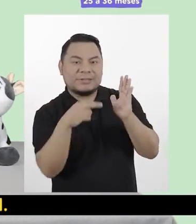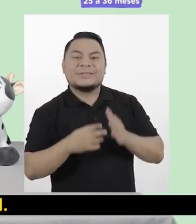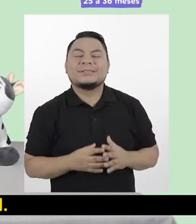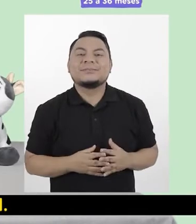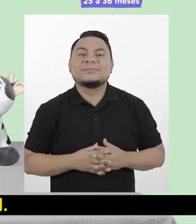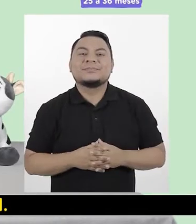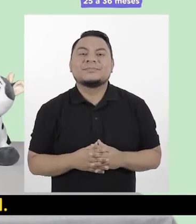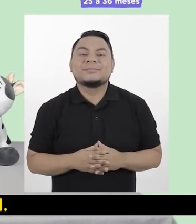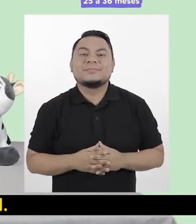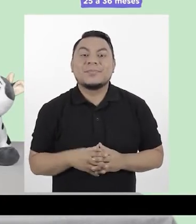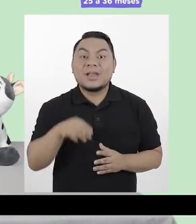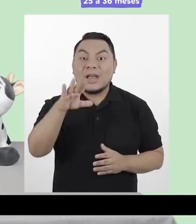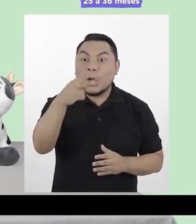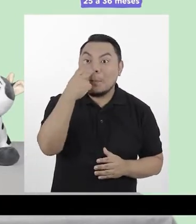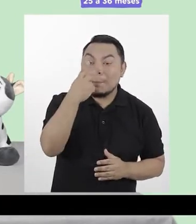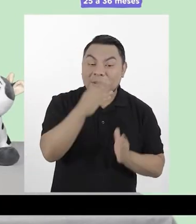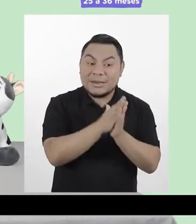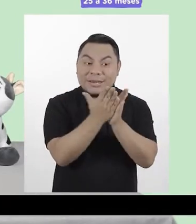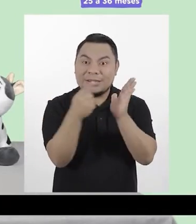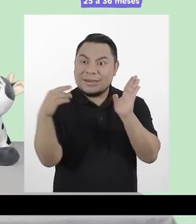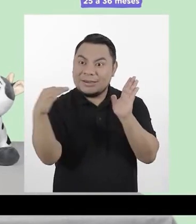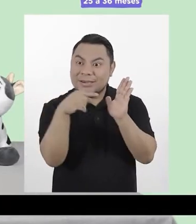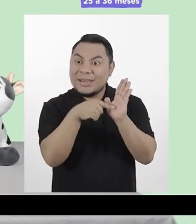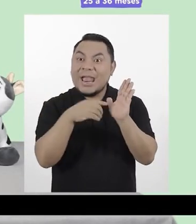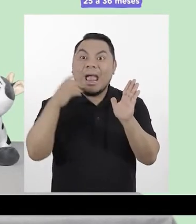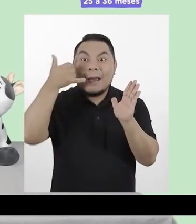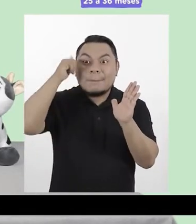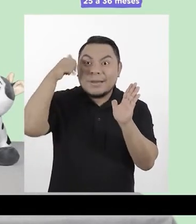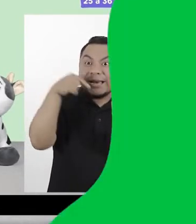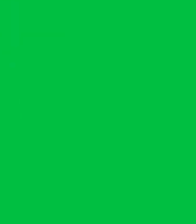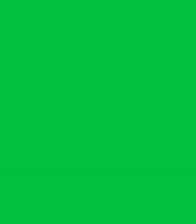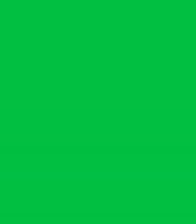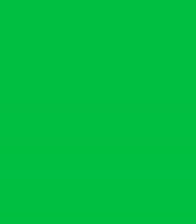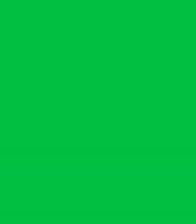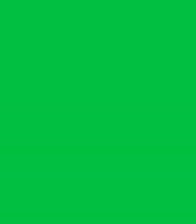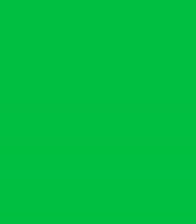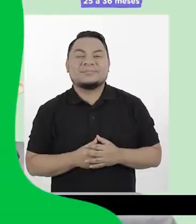contacto visual. Mira, Jorge, es una vaca.